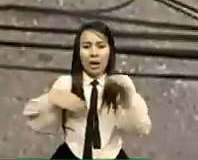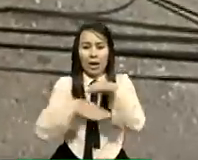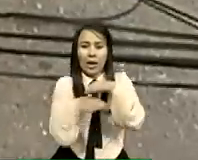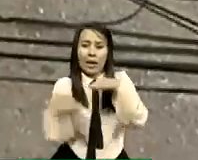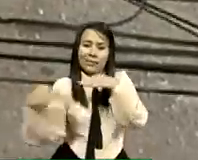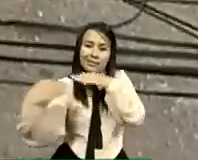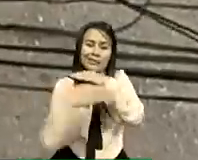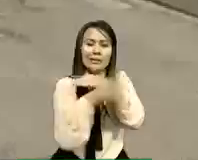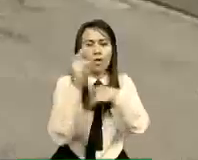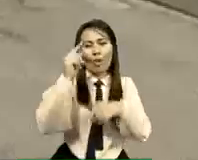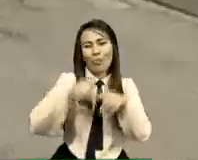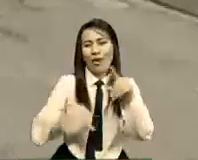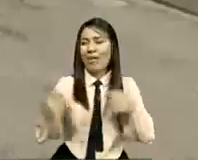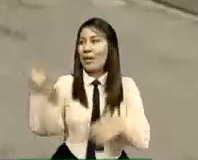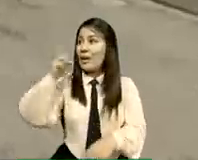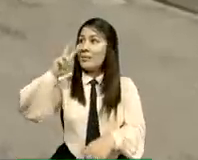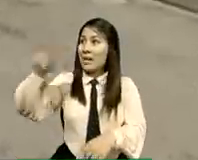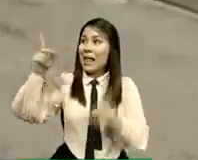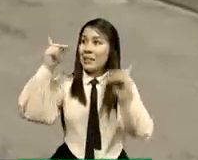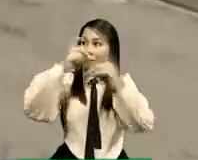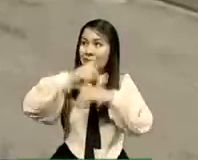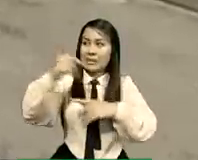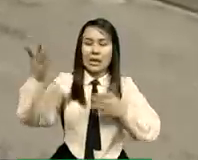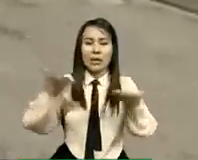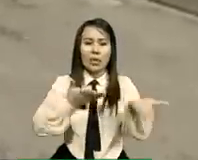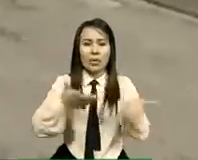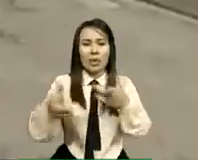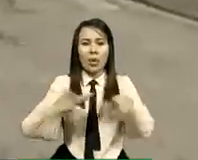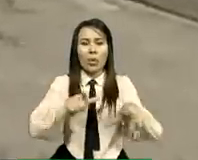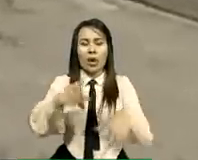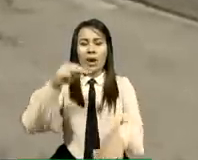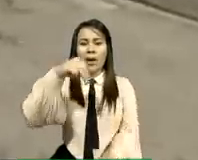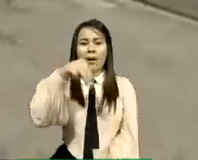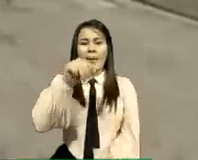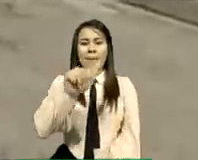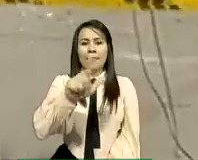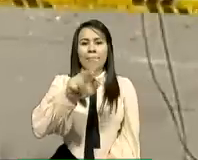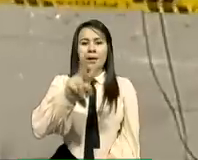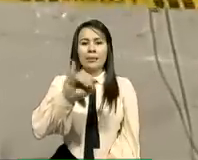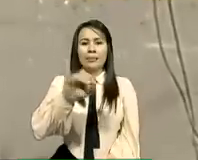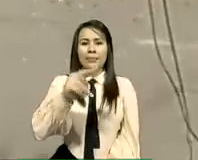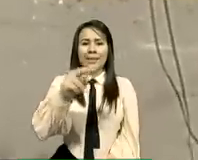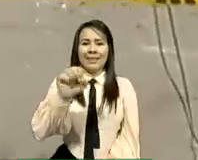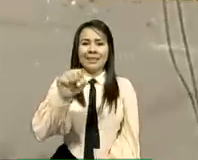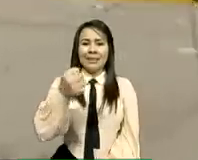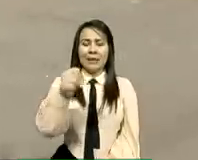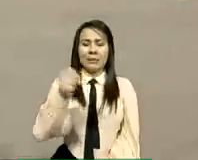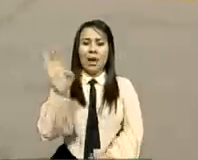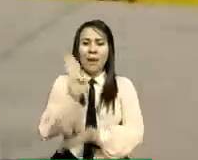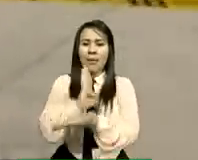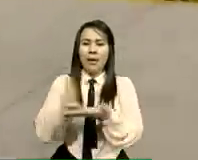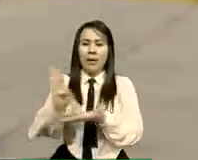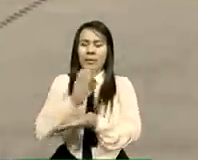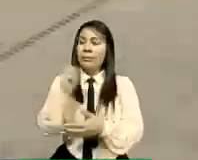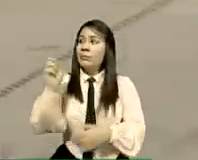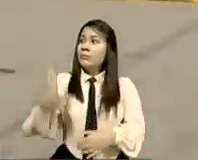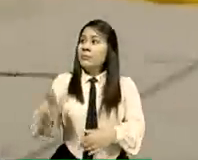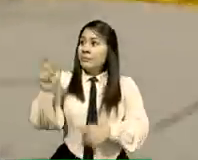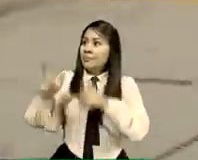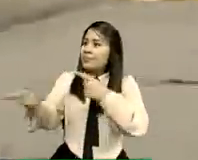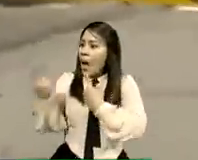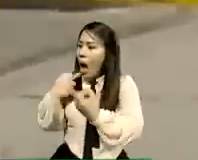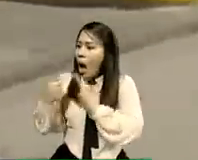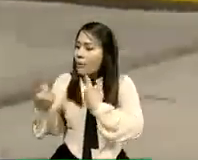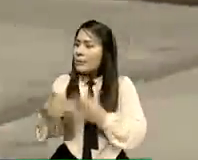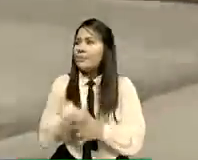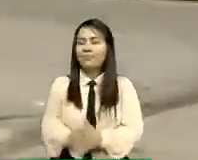calle de la cooperativa Dignidad Popular en las Malvinas, en el sur de Guayaquil. Los habitantes de este barrio cuentan lo que pasó en ese lugar.